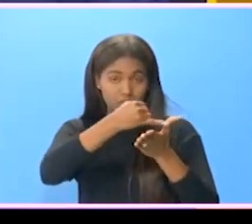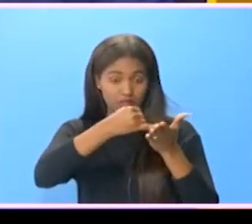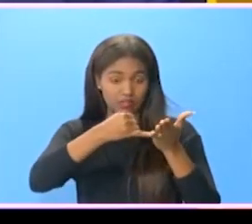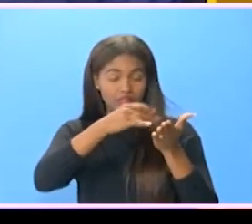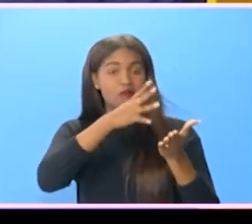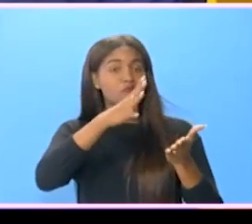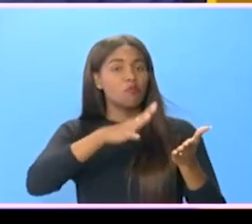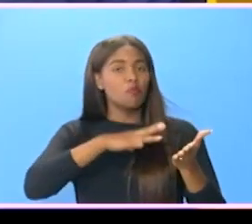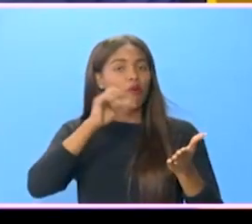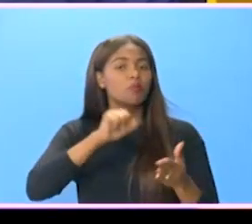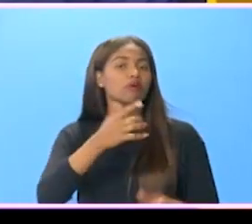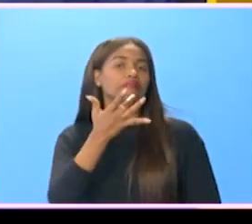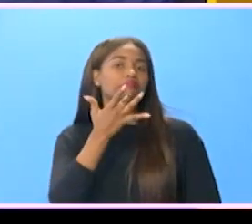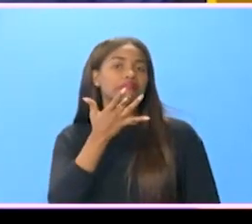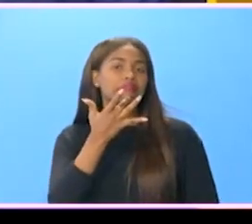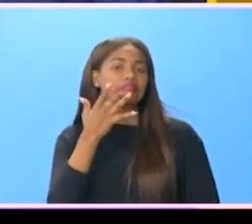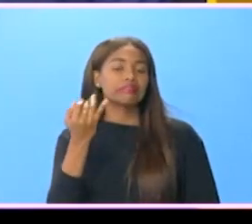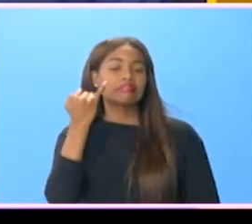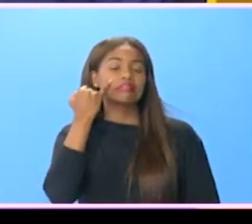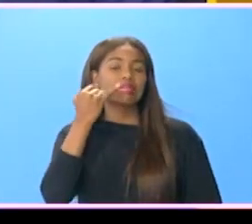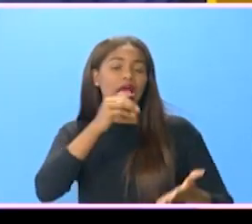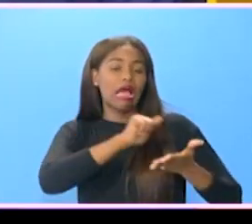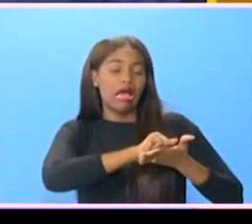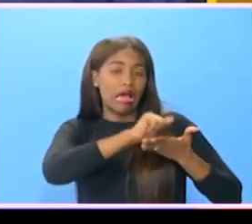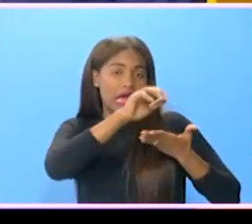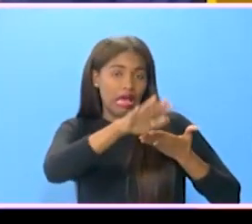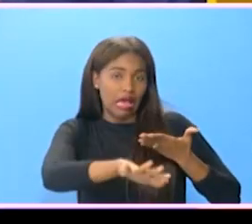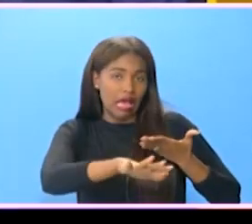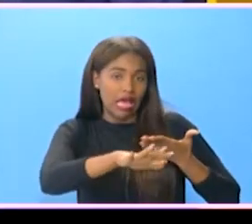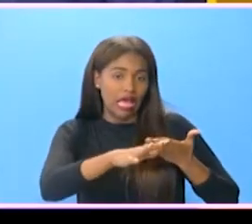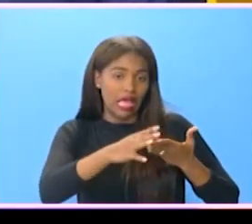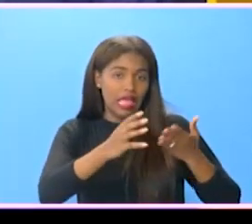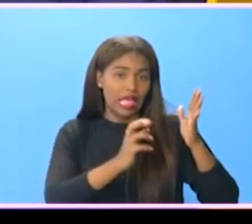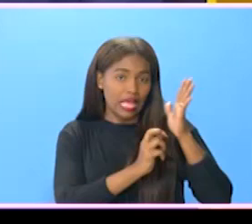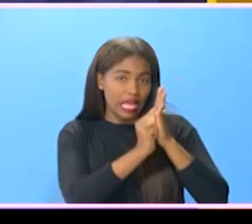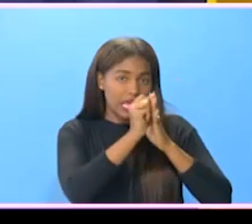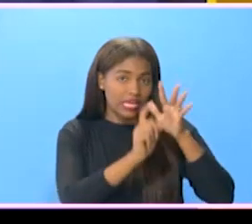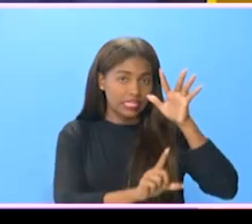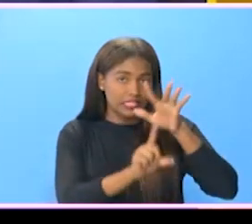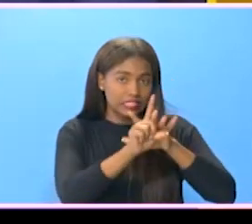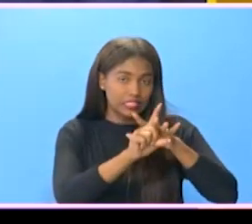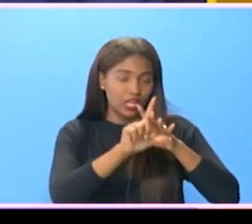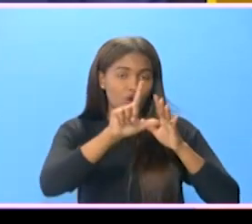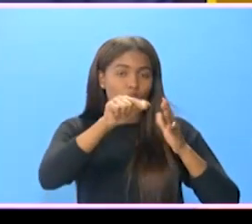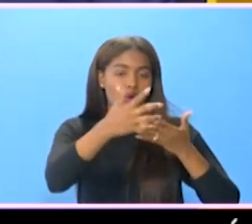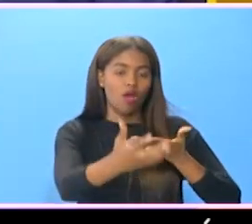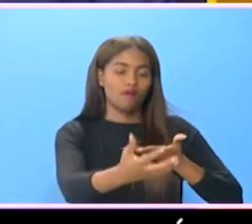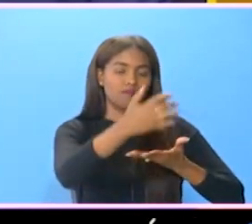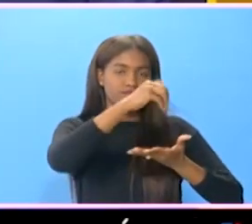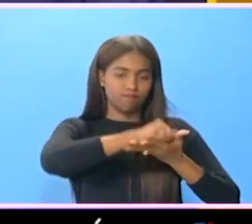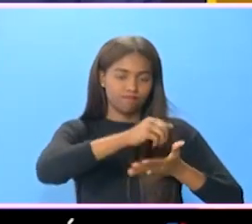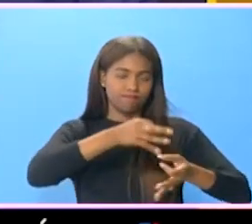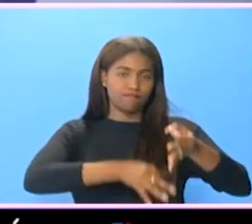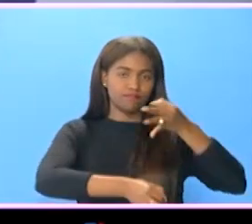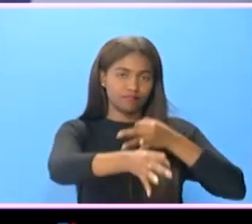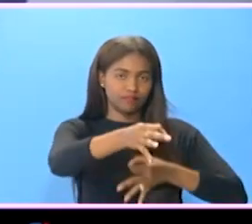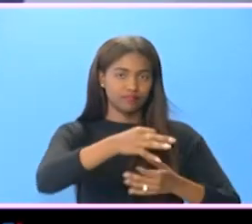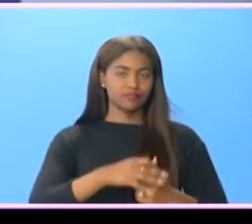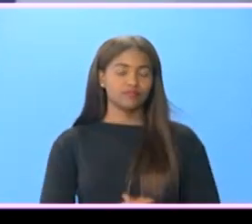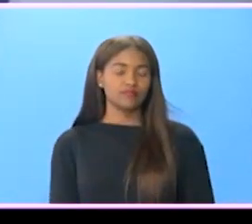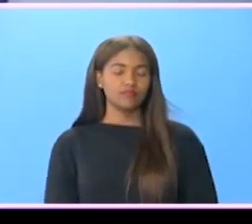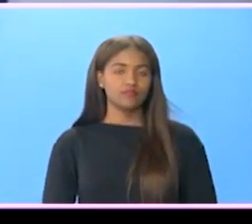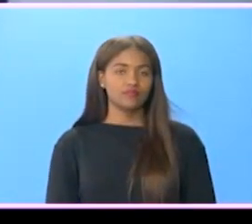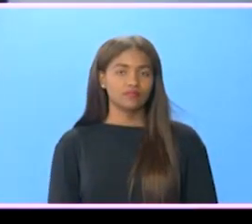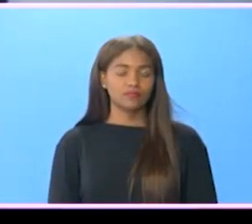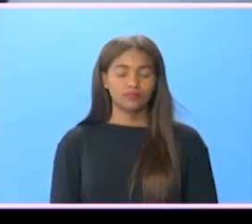una alternativa de que se extirpe la zona afectada y se le haga una reconstrucción inmediata. Luego de los